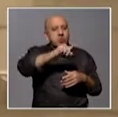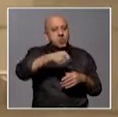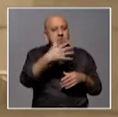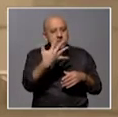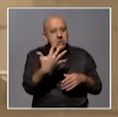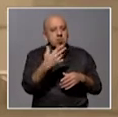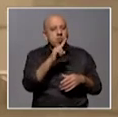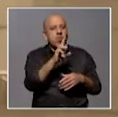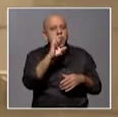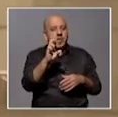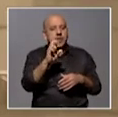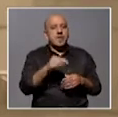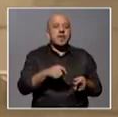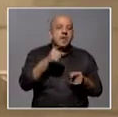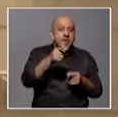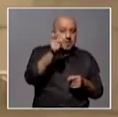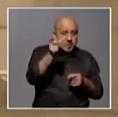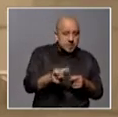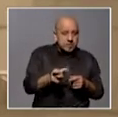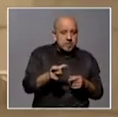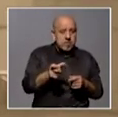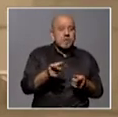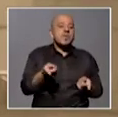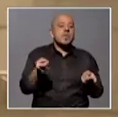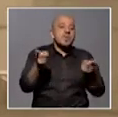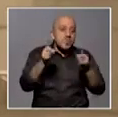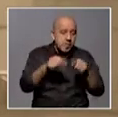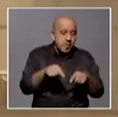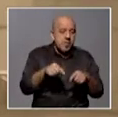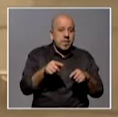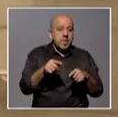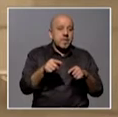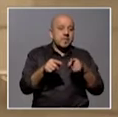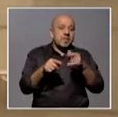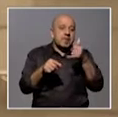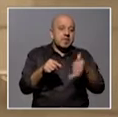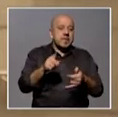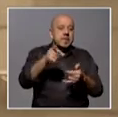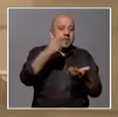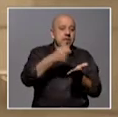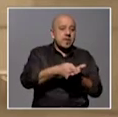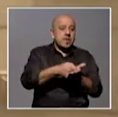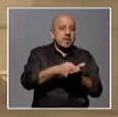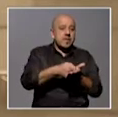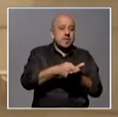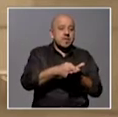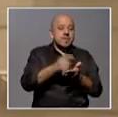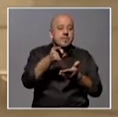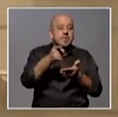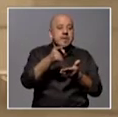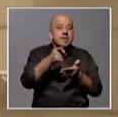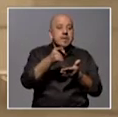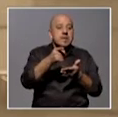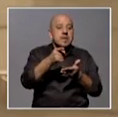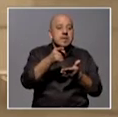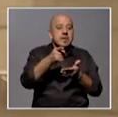ser acumulable en la medida que esa persona vuelva a reincidir y deberá abonar el costo de esa sanción para que